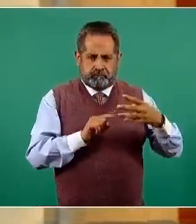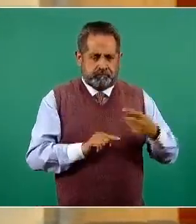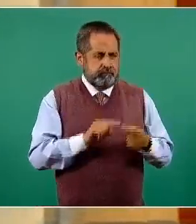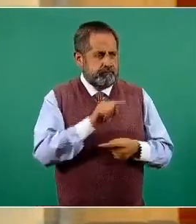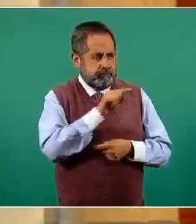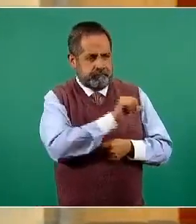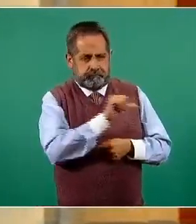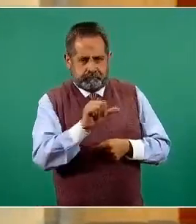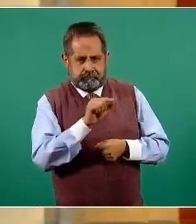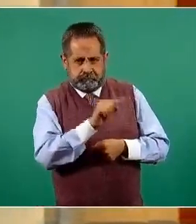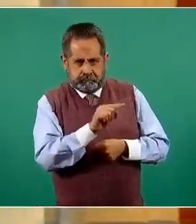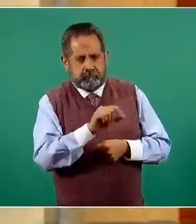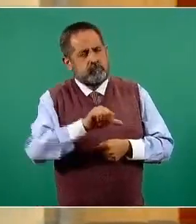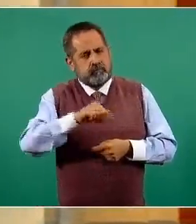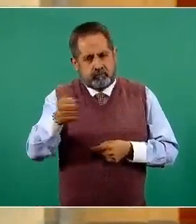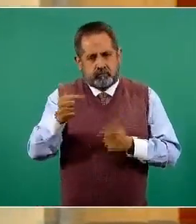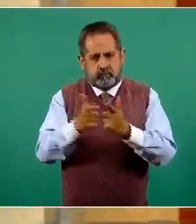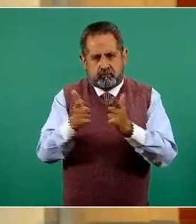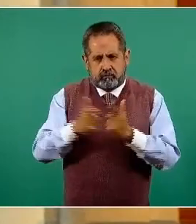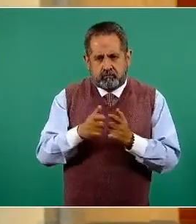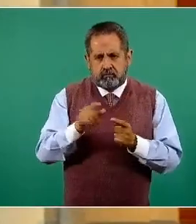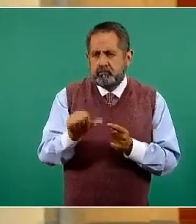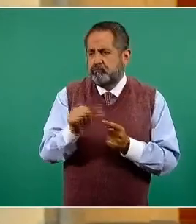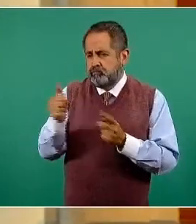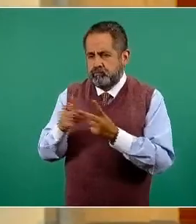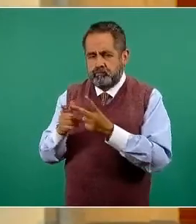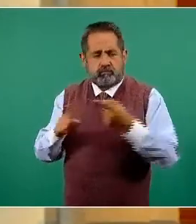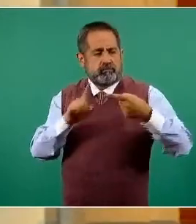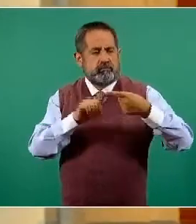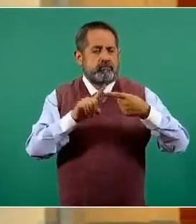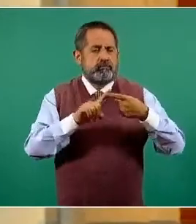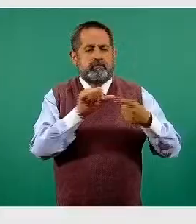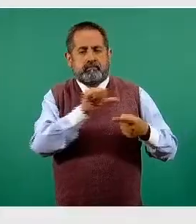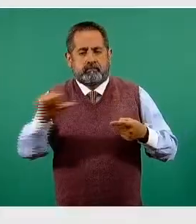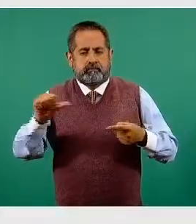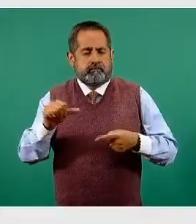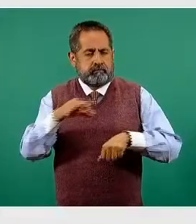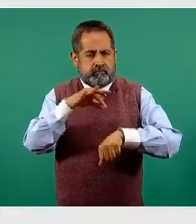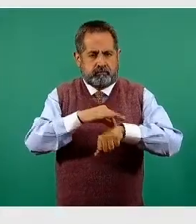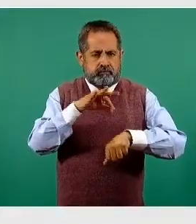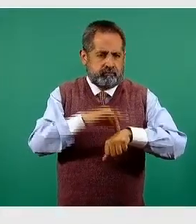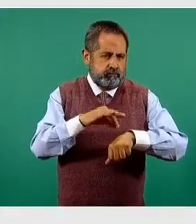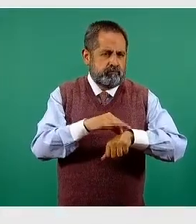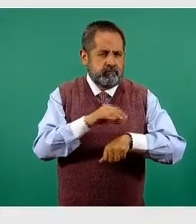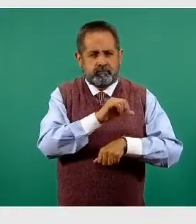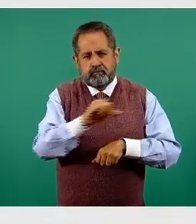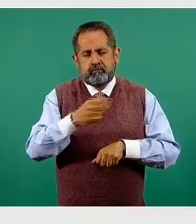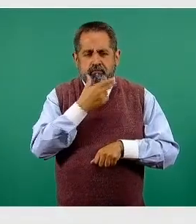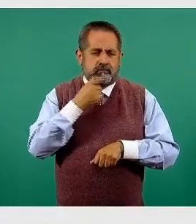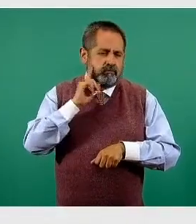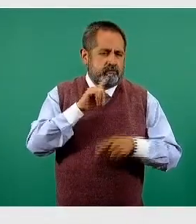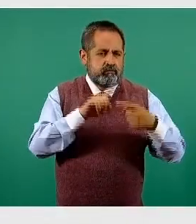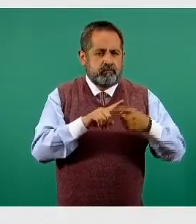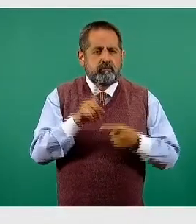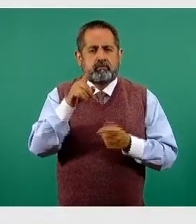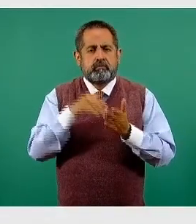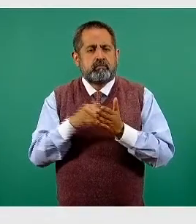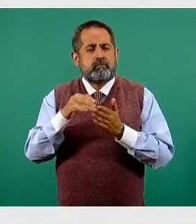han aplicado las vacunas. Personal de salud se han aplicado a